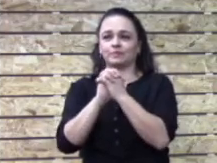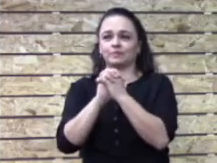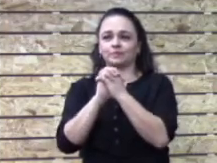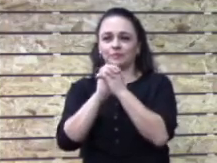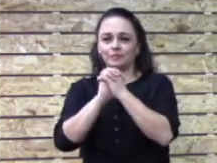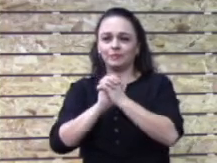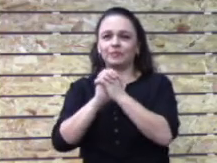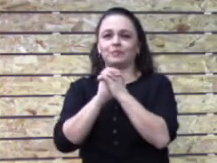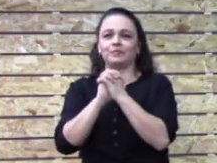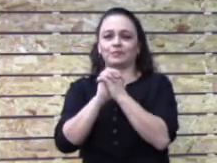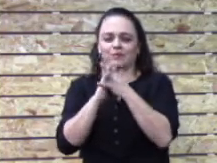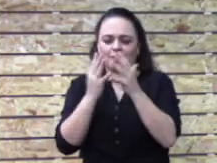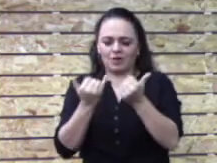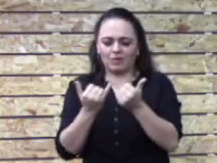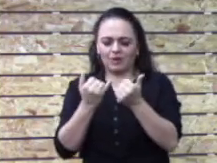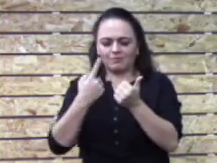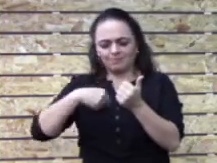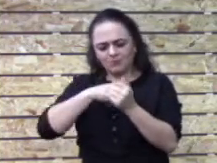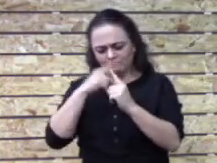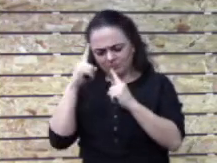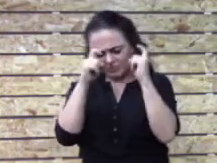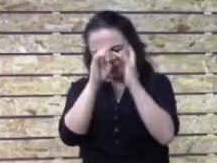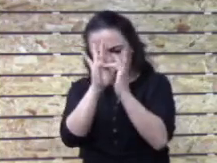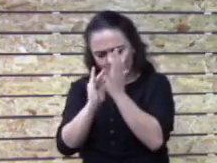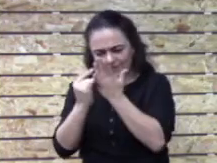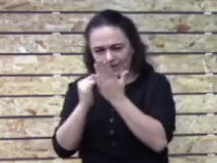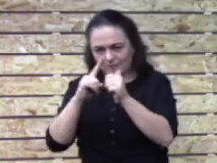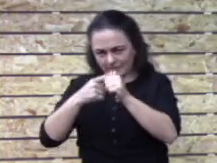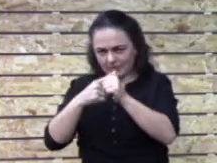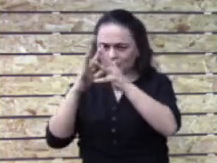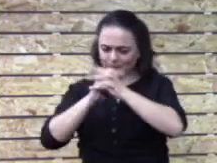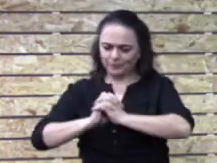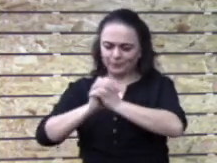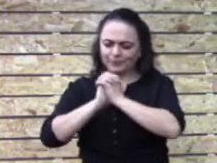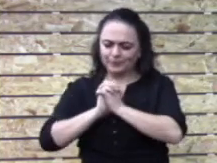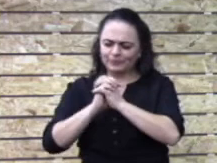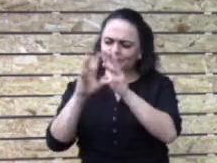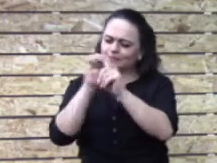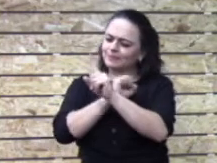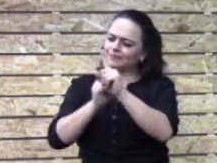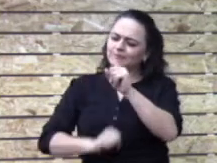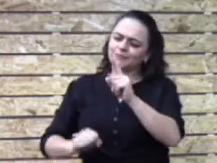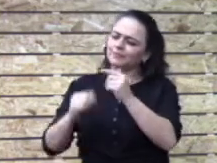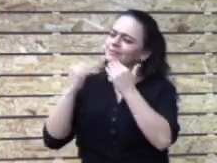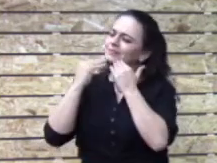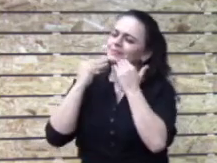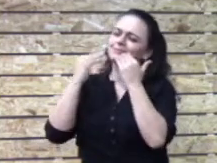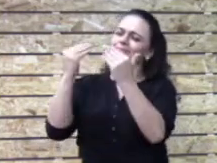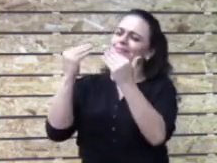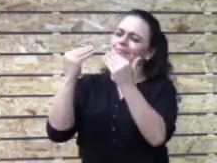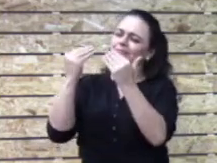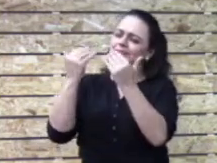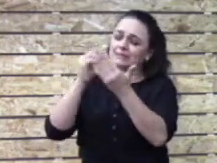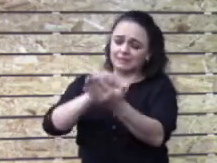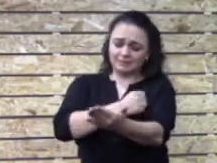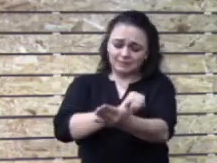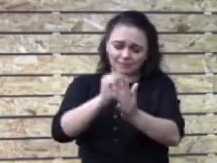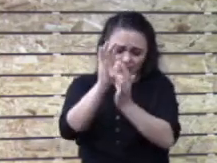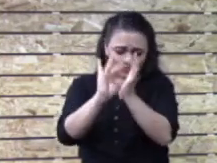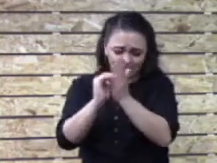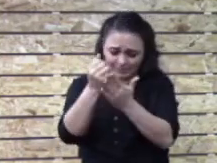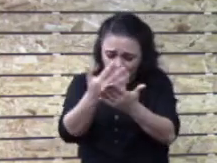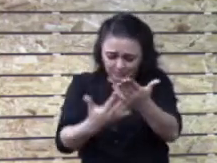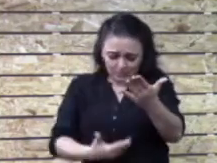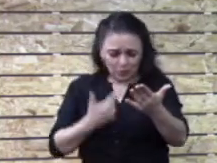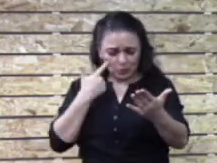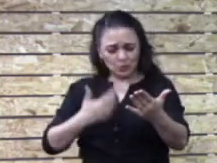meditar en esta preciosa escritura. Señor, te damos gracias por este bello salmo. No